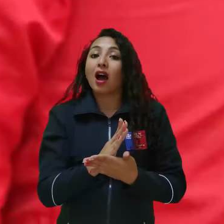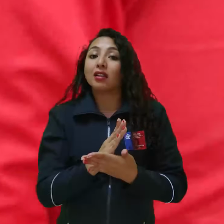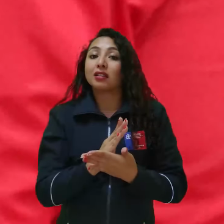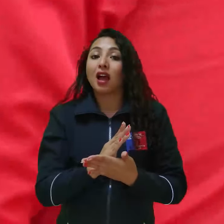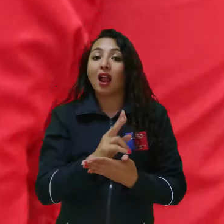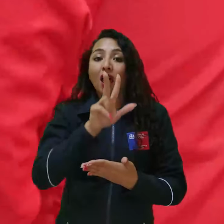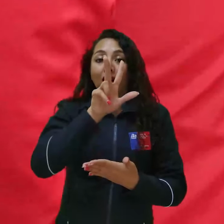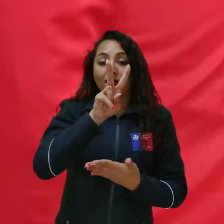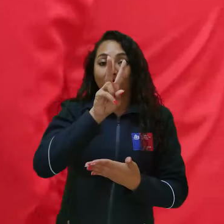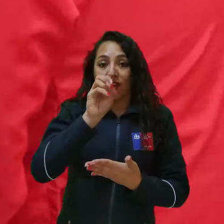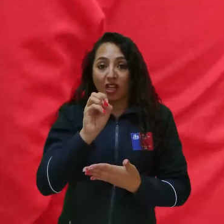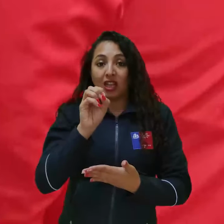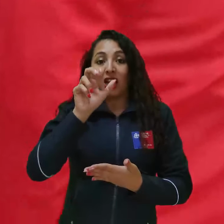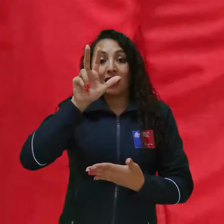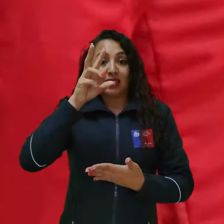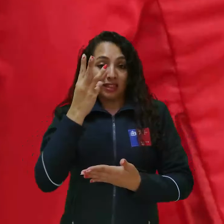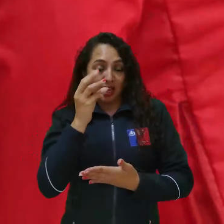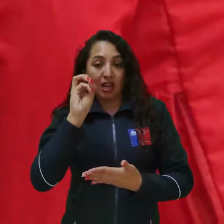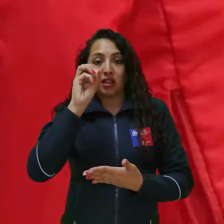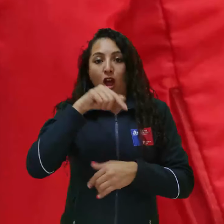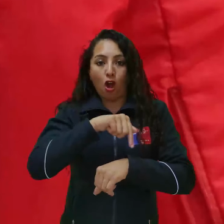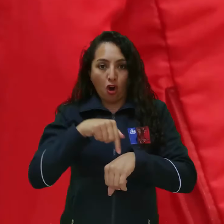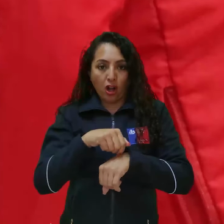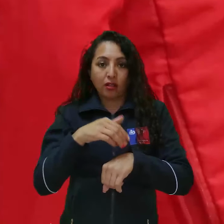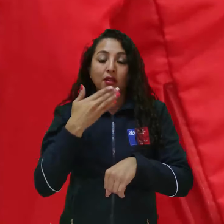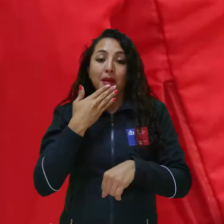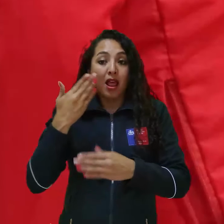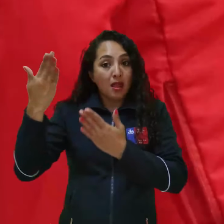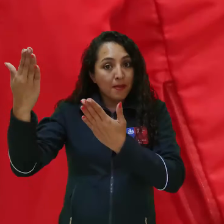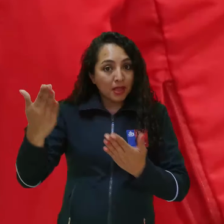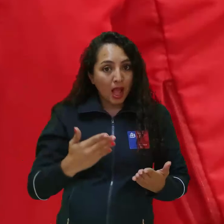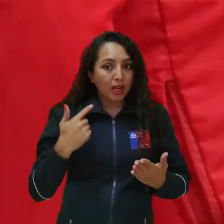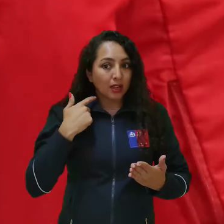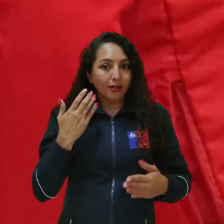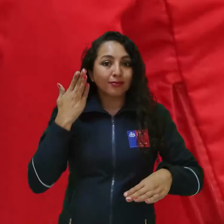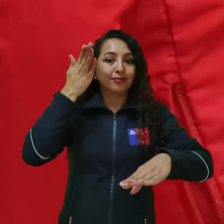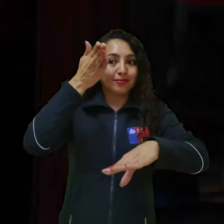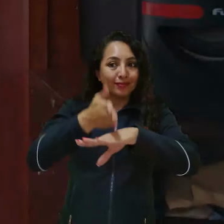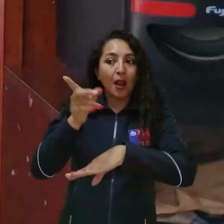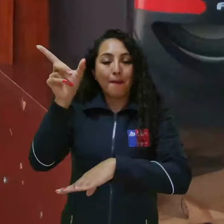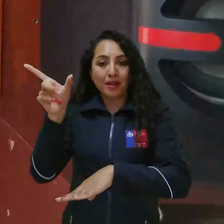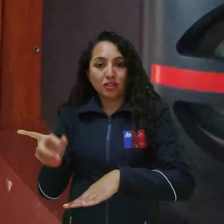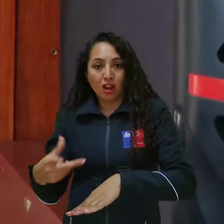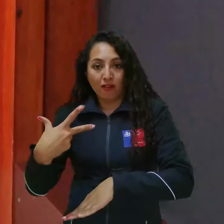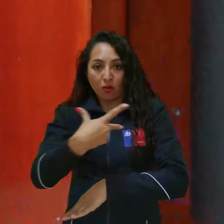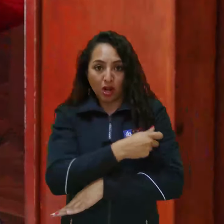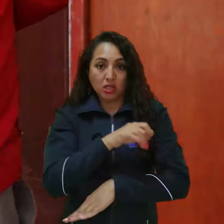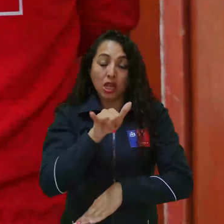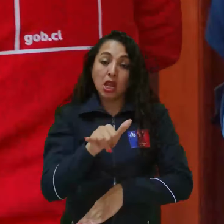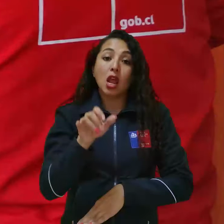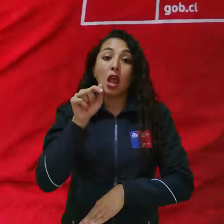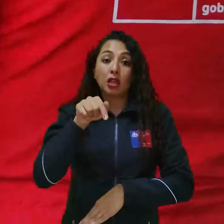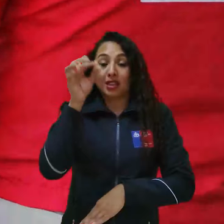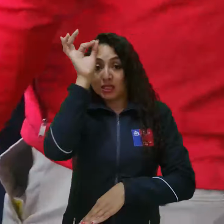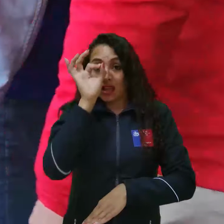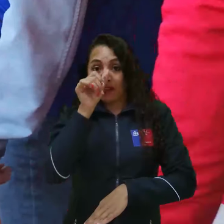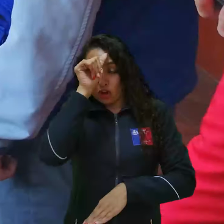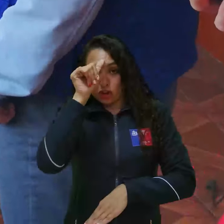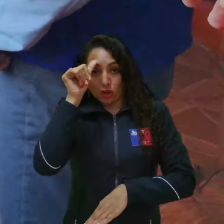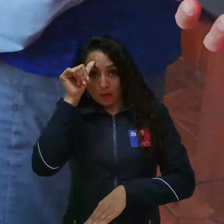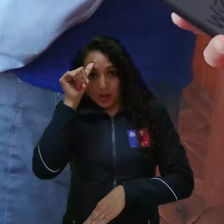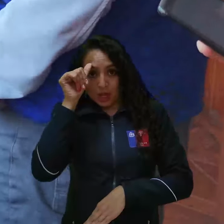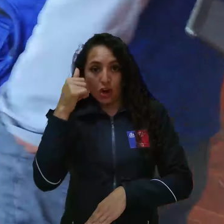tarde hasta las 20-30 horas. Por tanto, la invitación es a la gente a acudir a los puntos de vacunación y por este